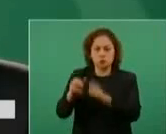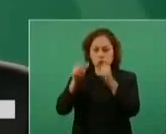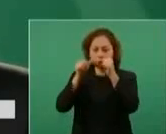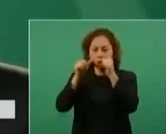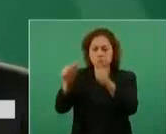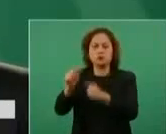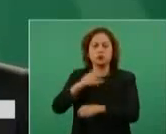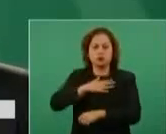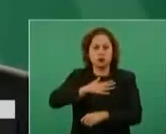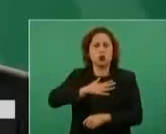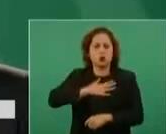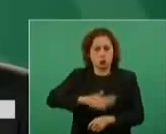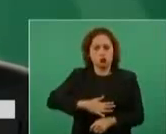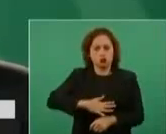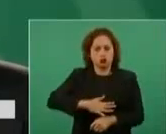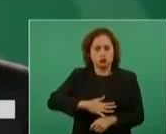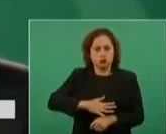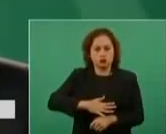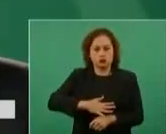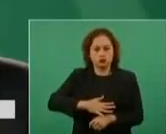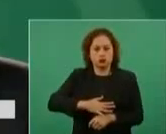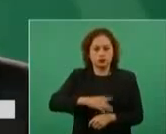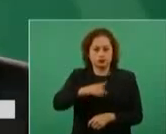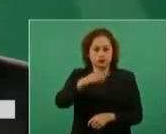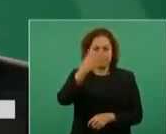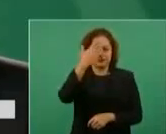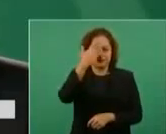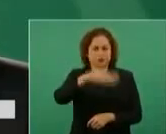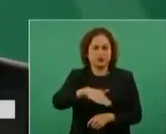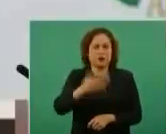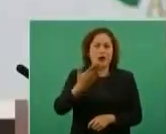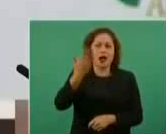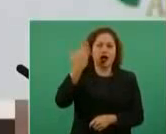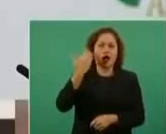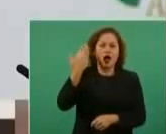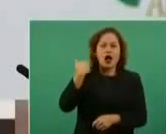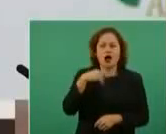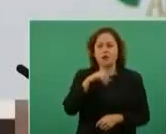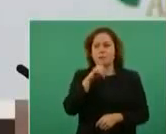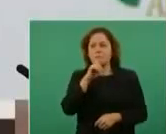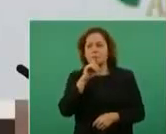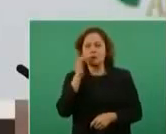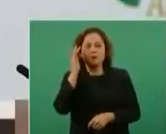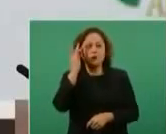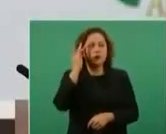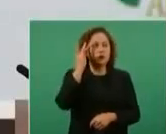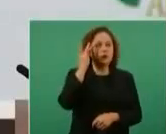No va a ser como antes, que todo lo ocultaban